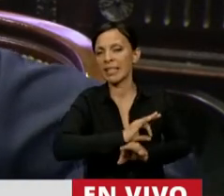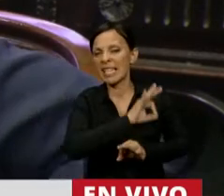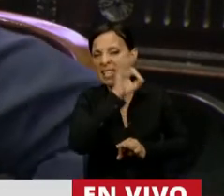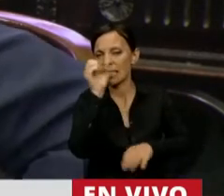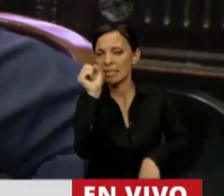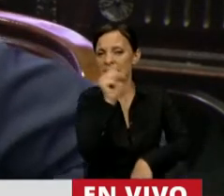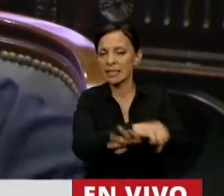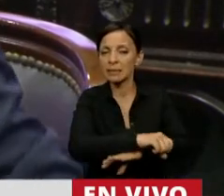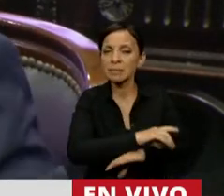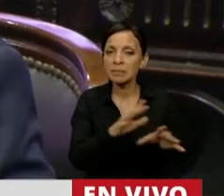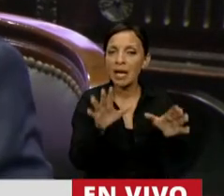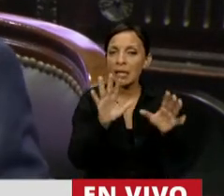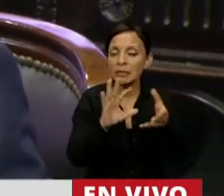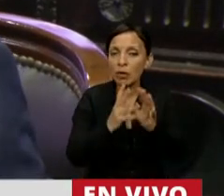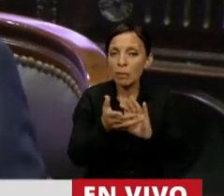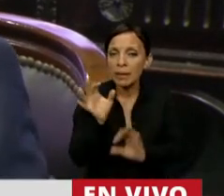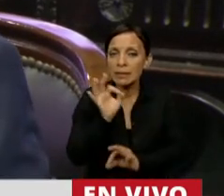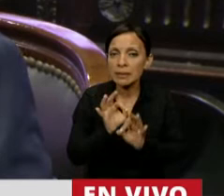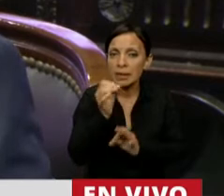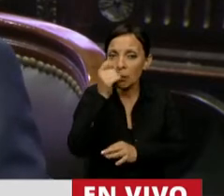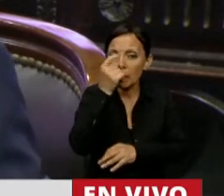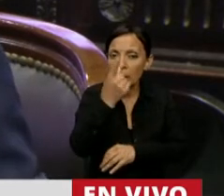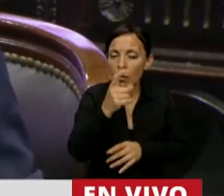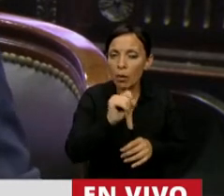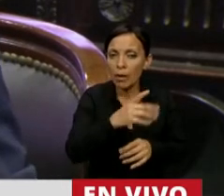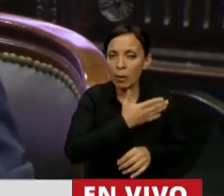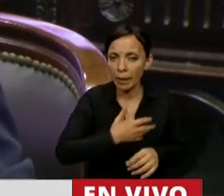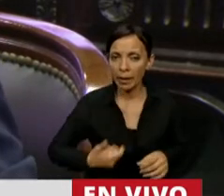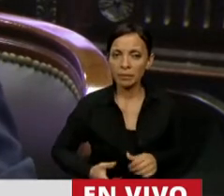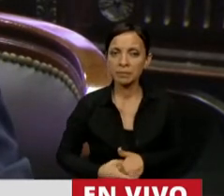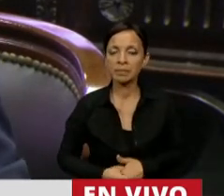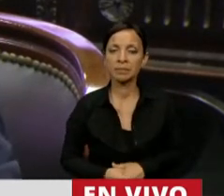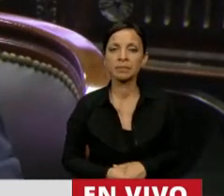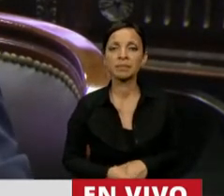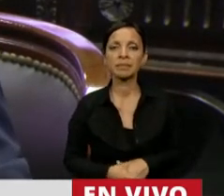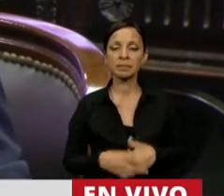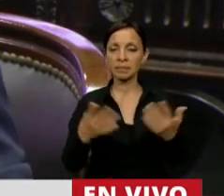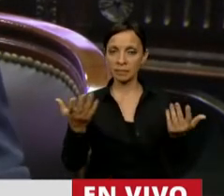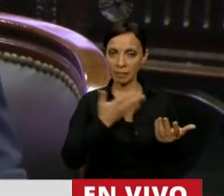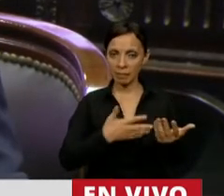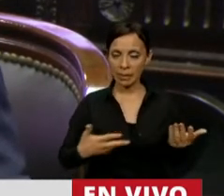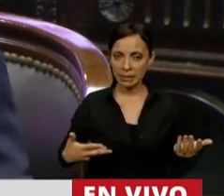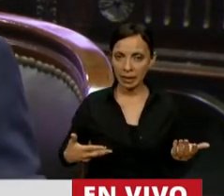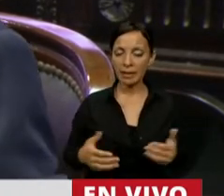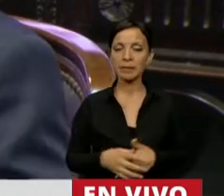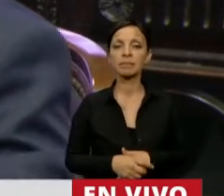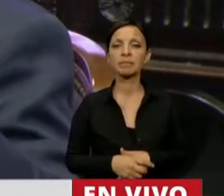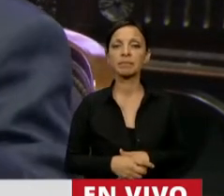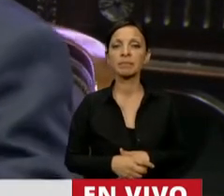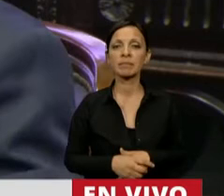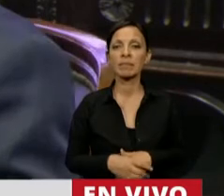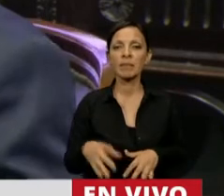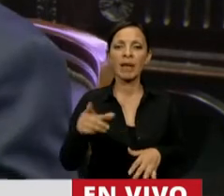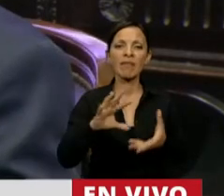aplicación del siglo XXI de este esquema. Señor presidente, los desmanejos